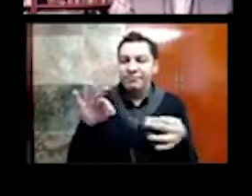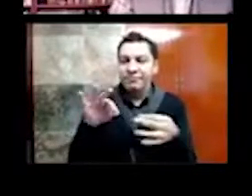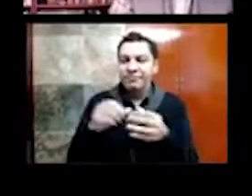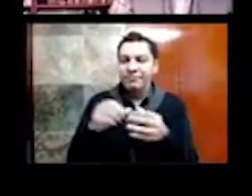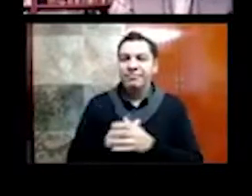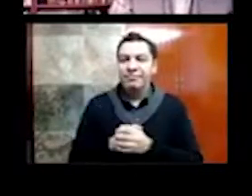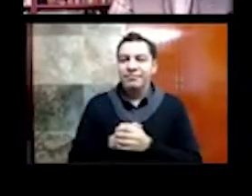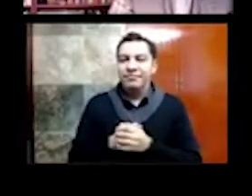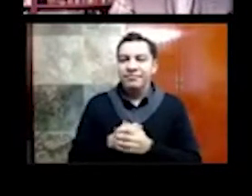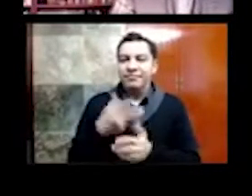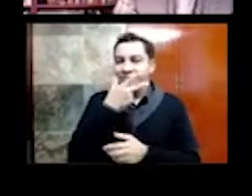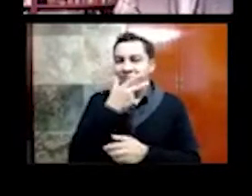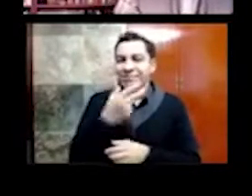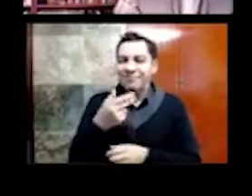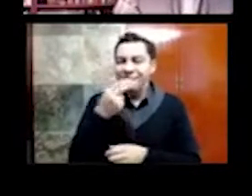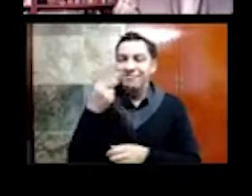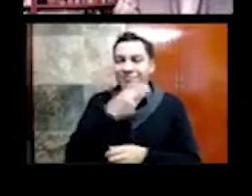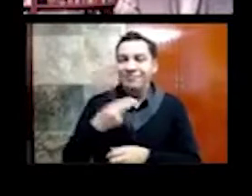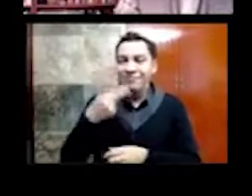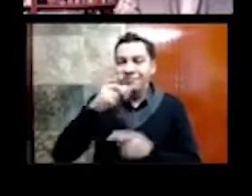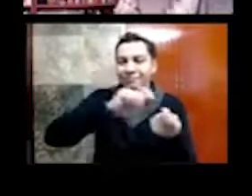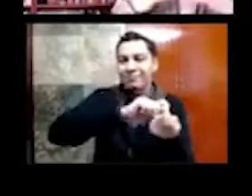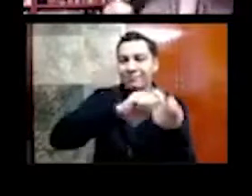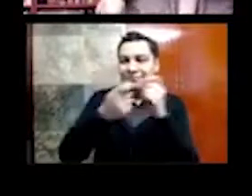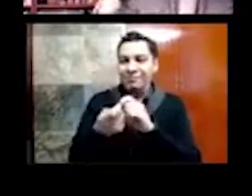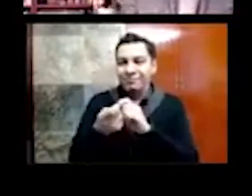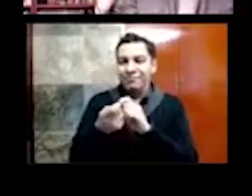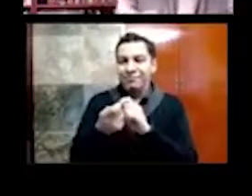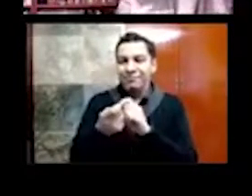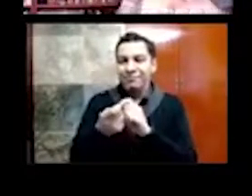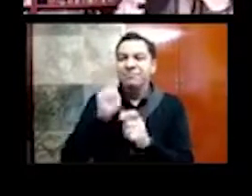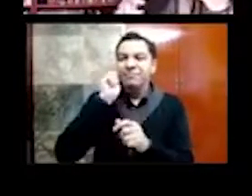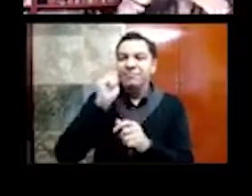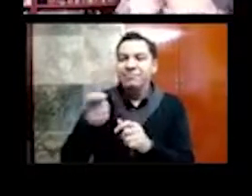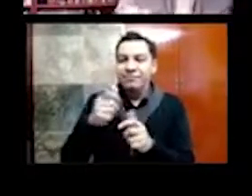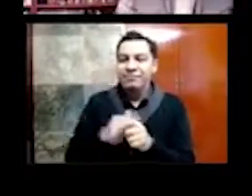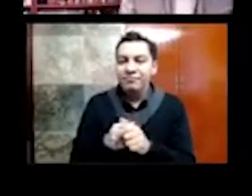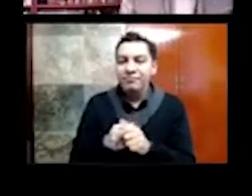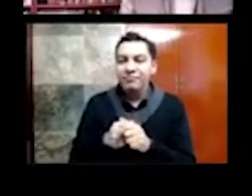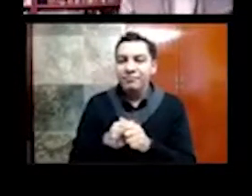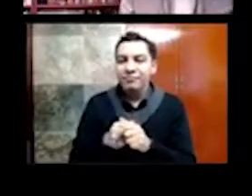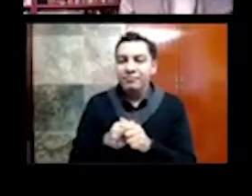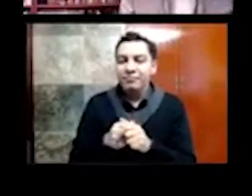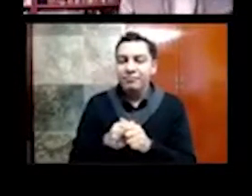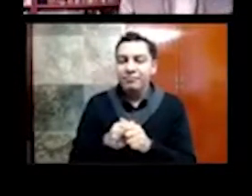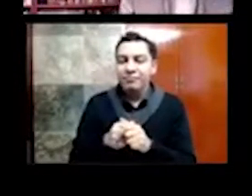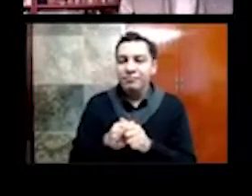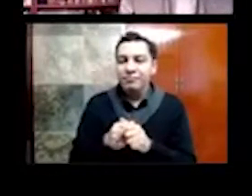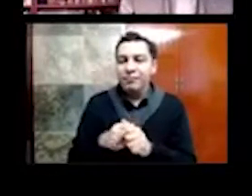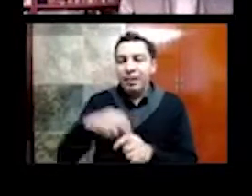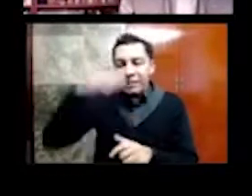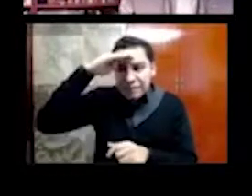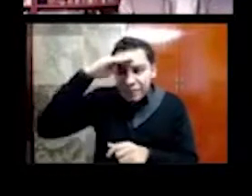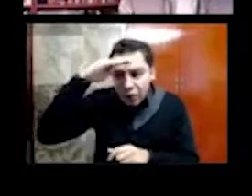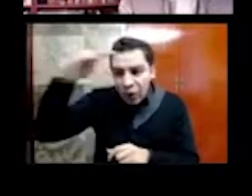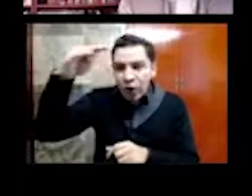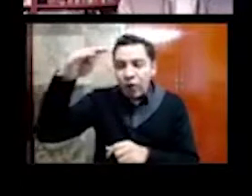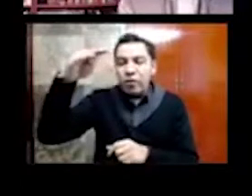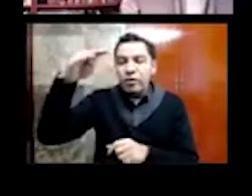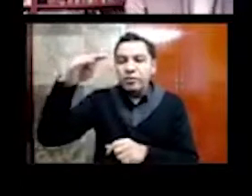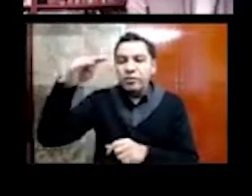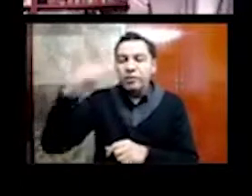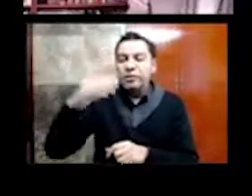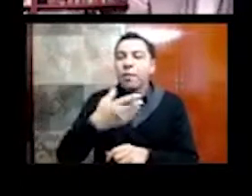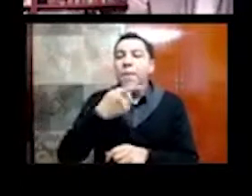nombres nahuas, pero los podemos poner como los señores que portaban la